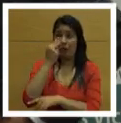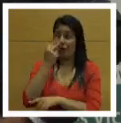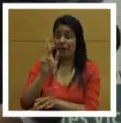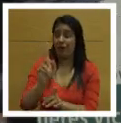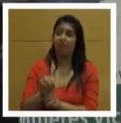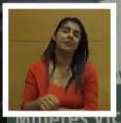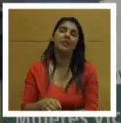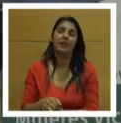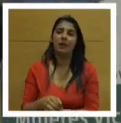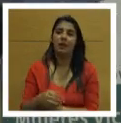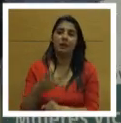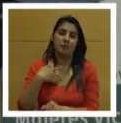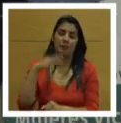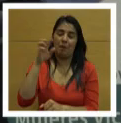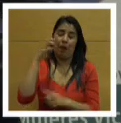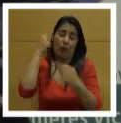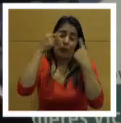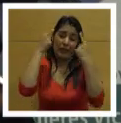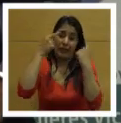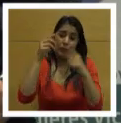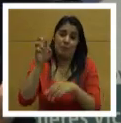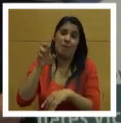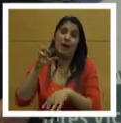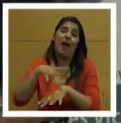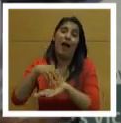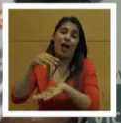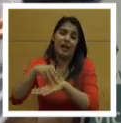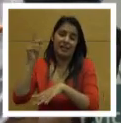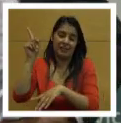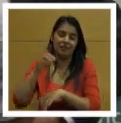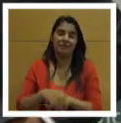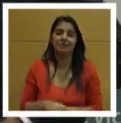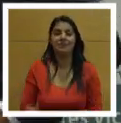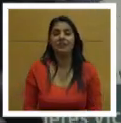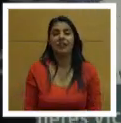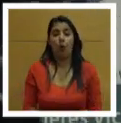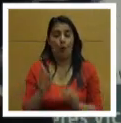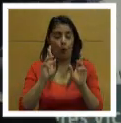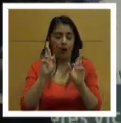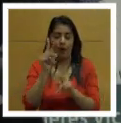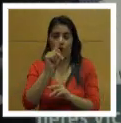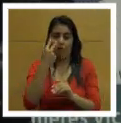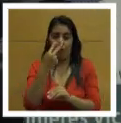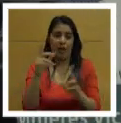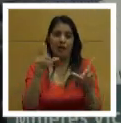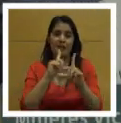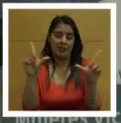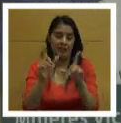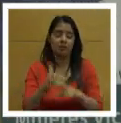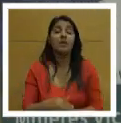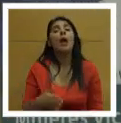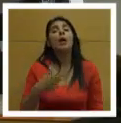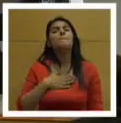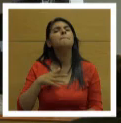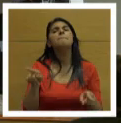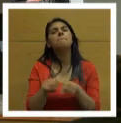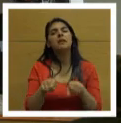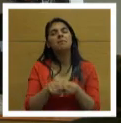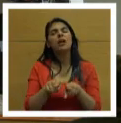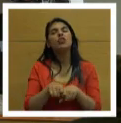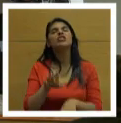En fin. A ver, mi hermano estaba en otro país, que les voy a contar, estaba en Francia, y uno puede decir, ok, Francia, cuna del